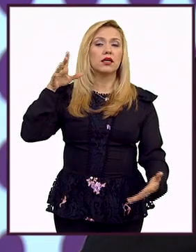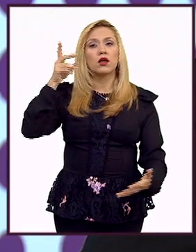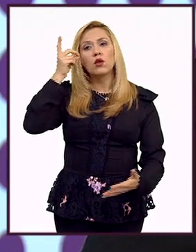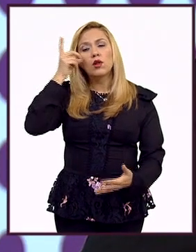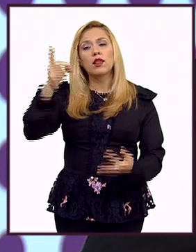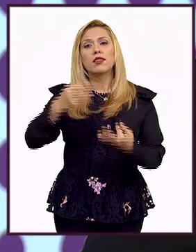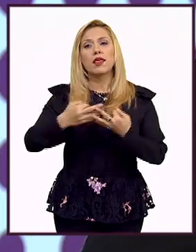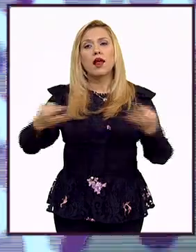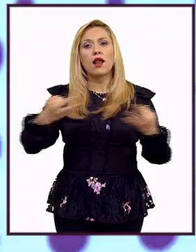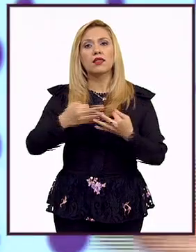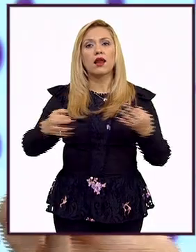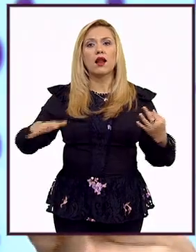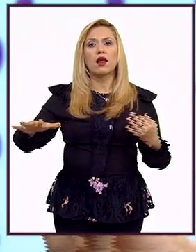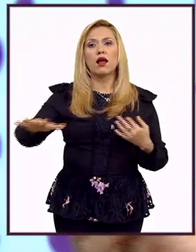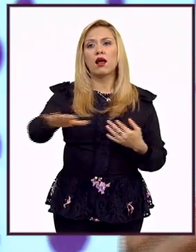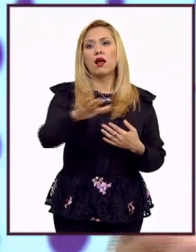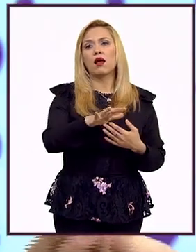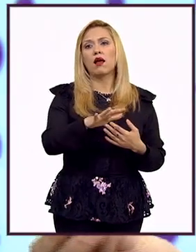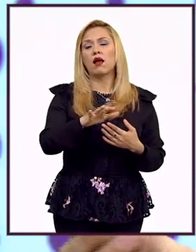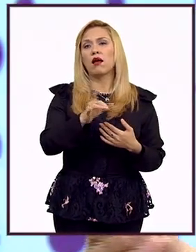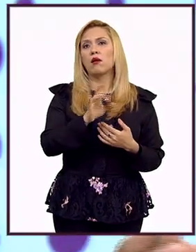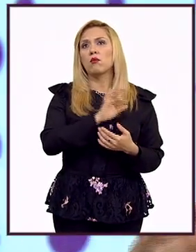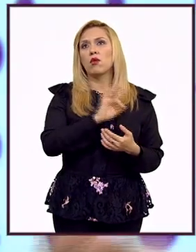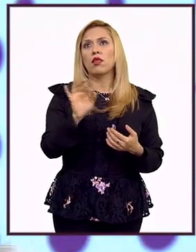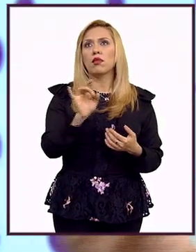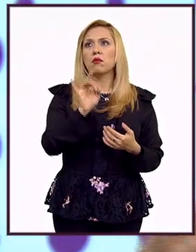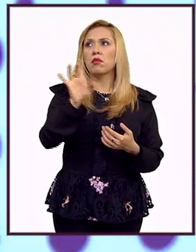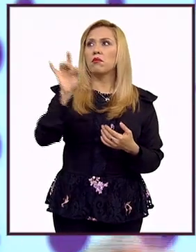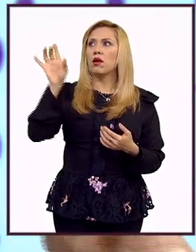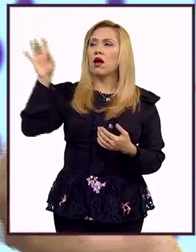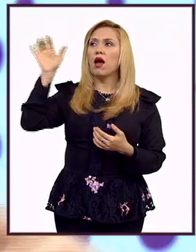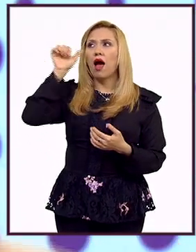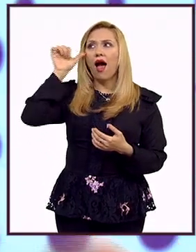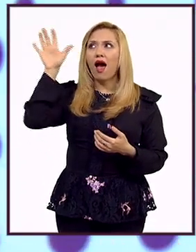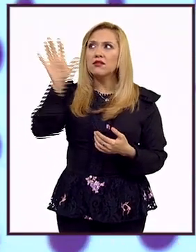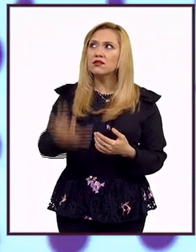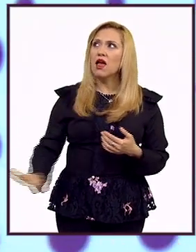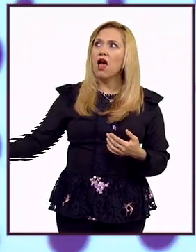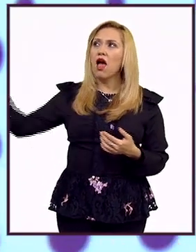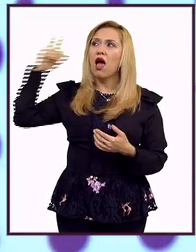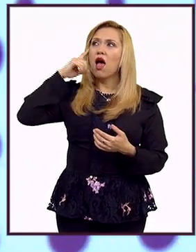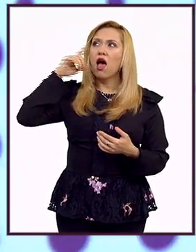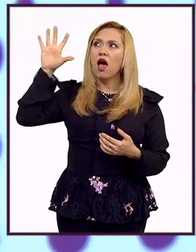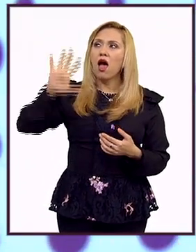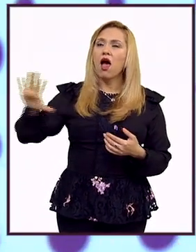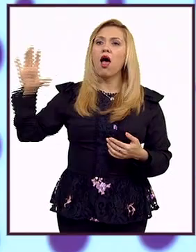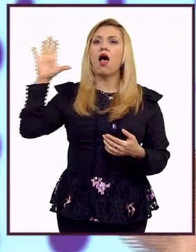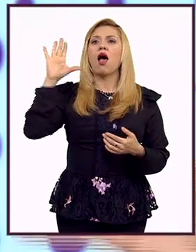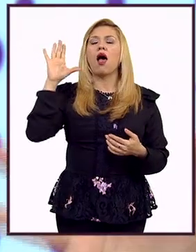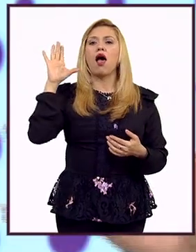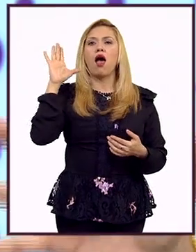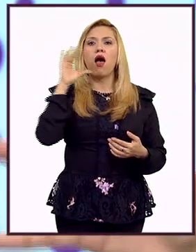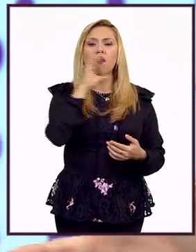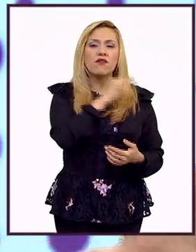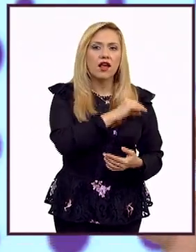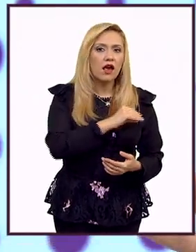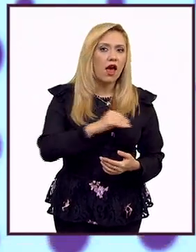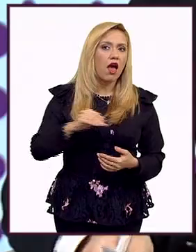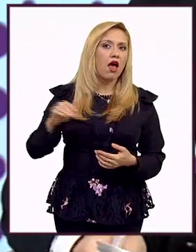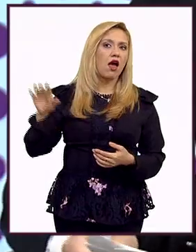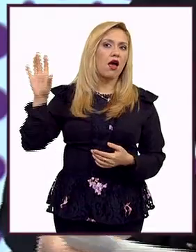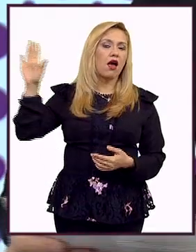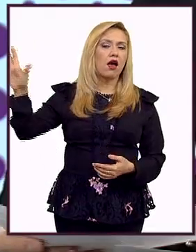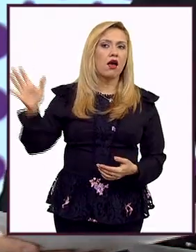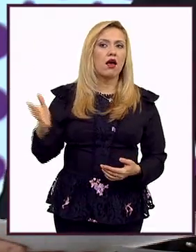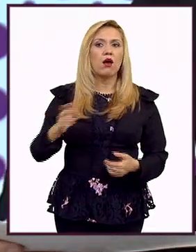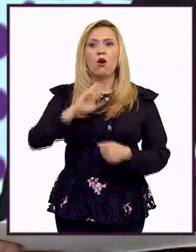propiedad de la tierra, superando, digamos, los índices de Gini de Asia, de África mismo y de Europa. Entonces quería, señalarte que hay